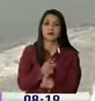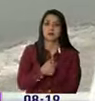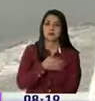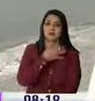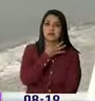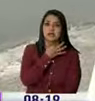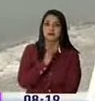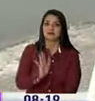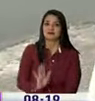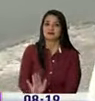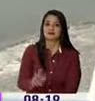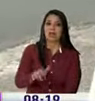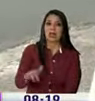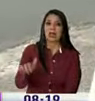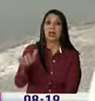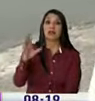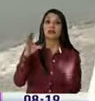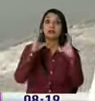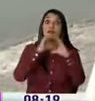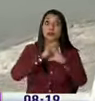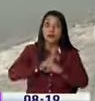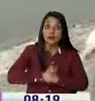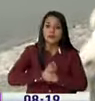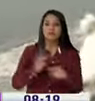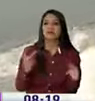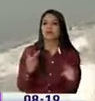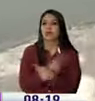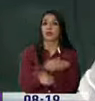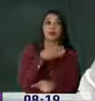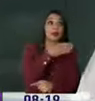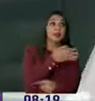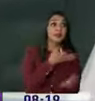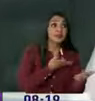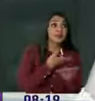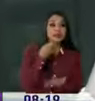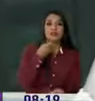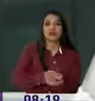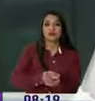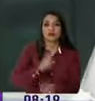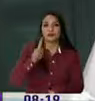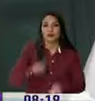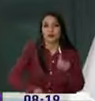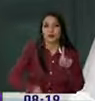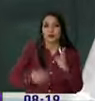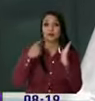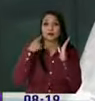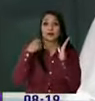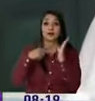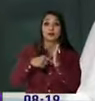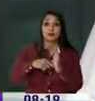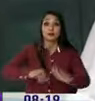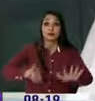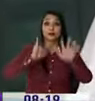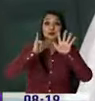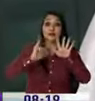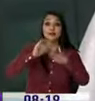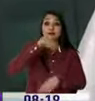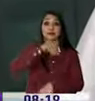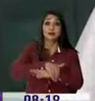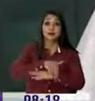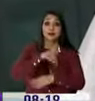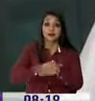no nos pueda salir de noche ni a comprar. Sí. A 6 de la tarde, esas gradas